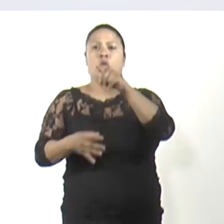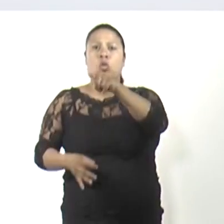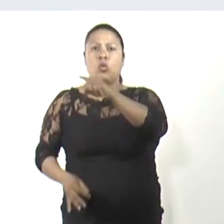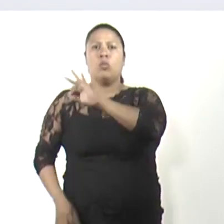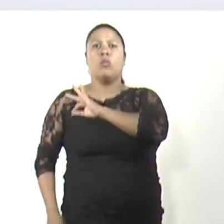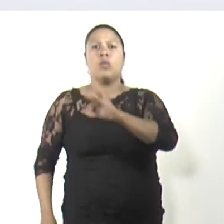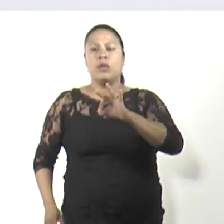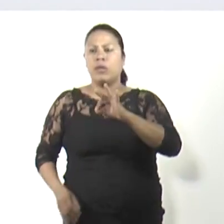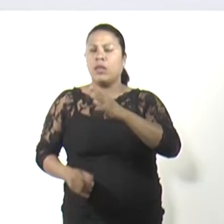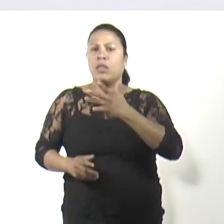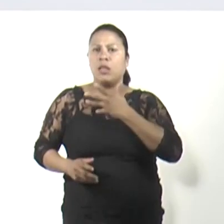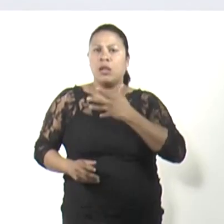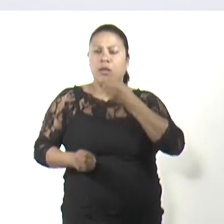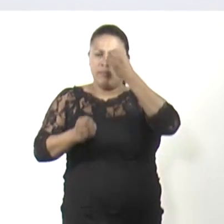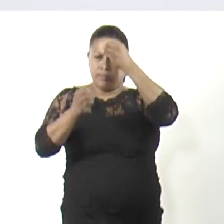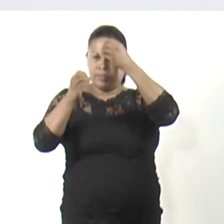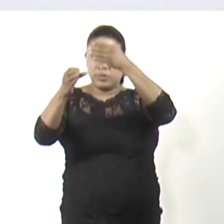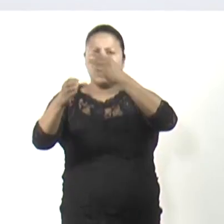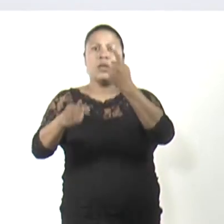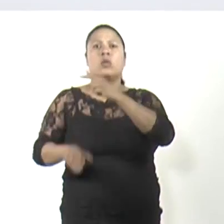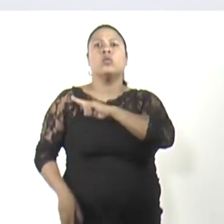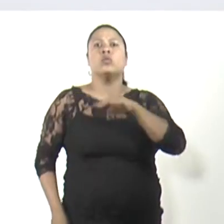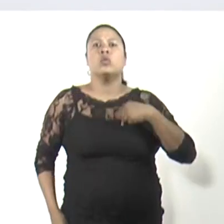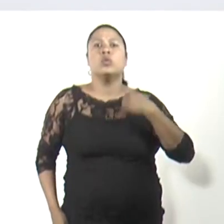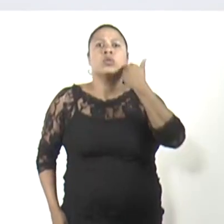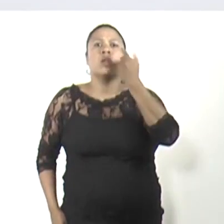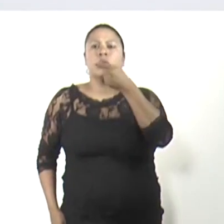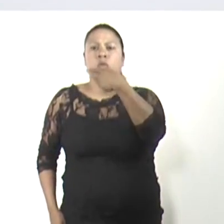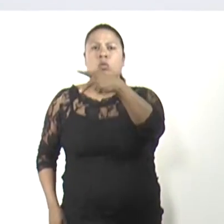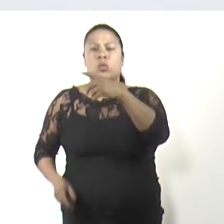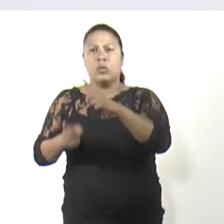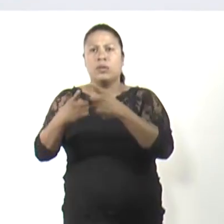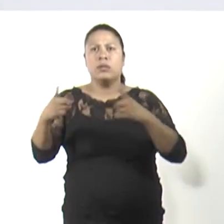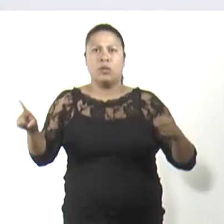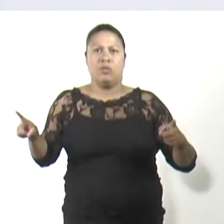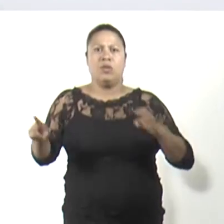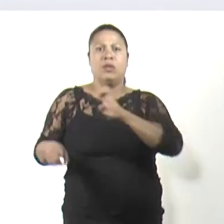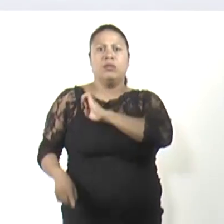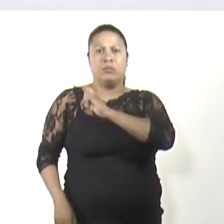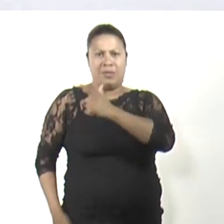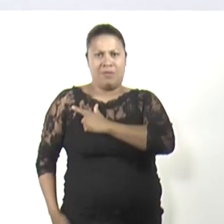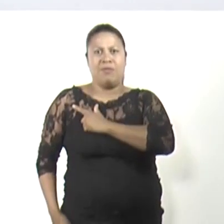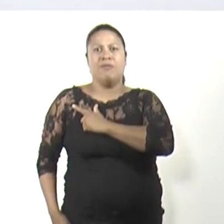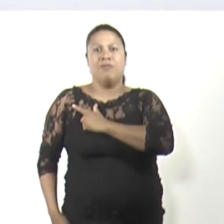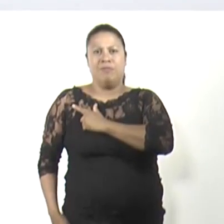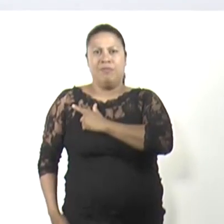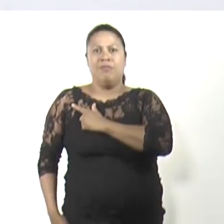las competencias que pretendemos que desarrolles en esta asignatura de español.